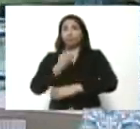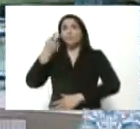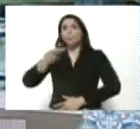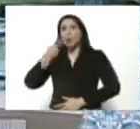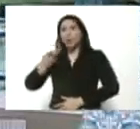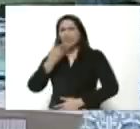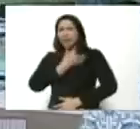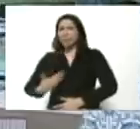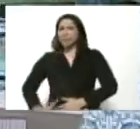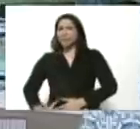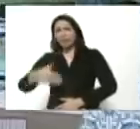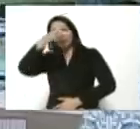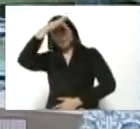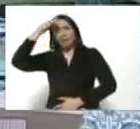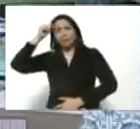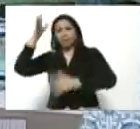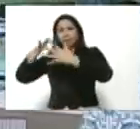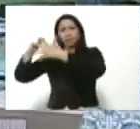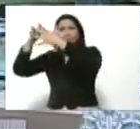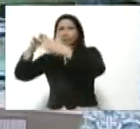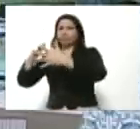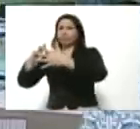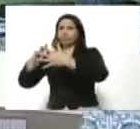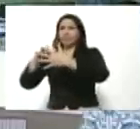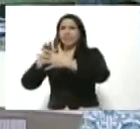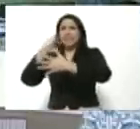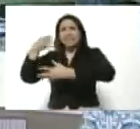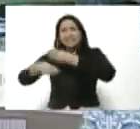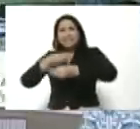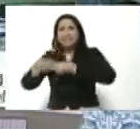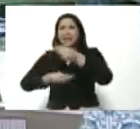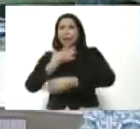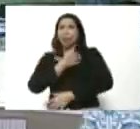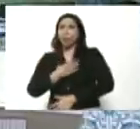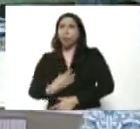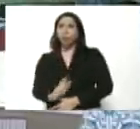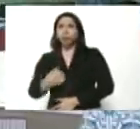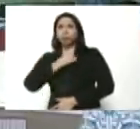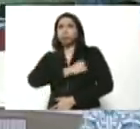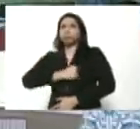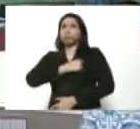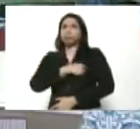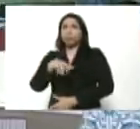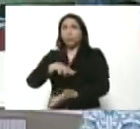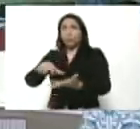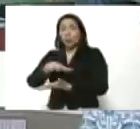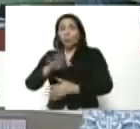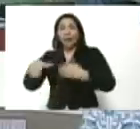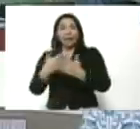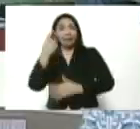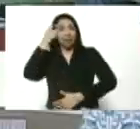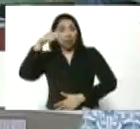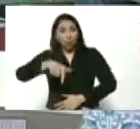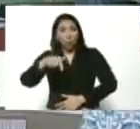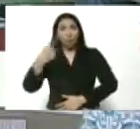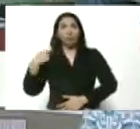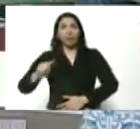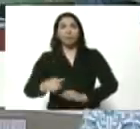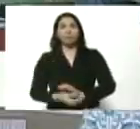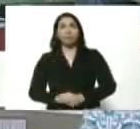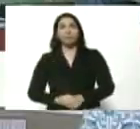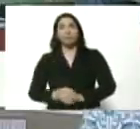del presidente de este país llevaron a esta lamentable situación al día de hoy tienen